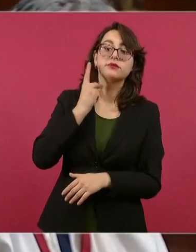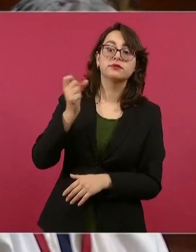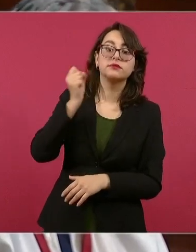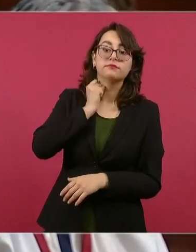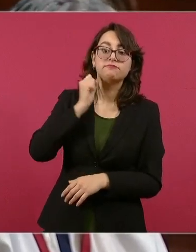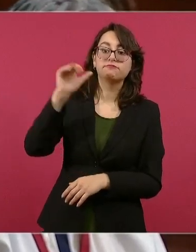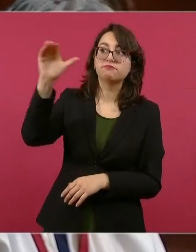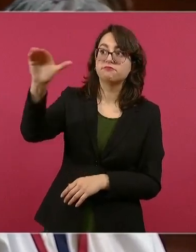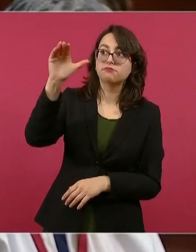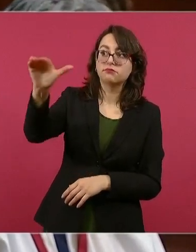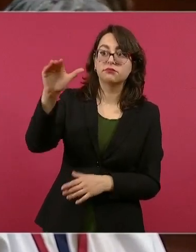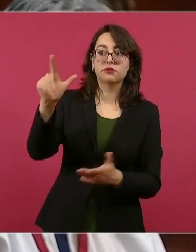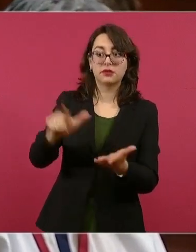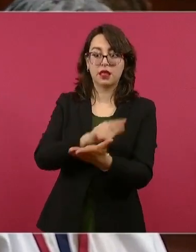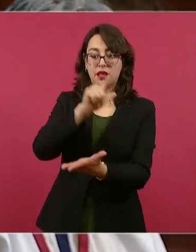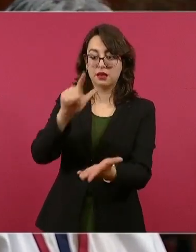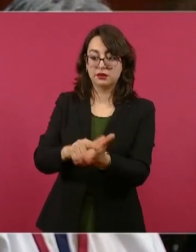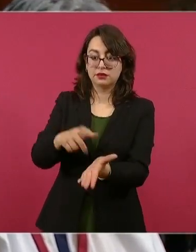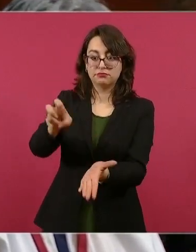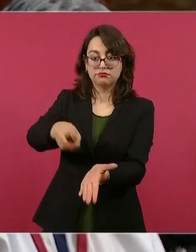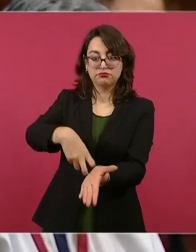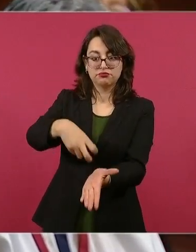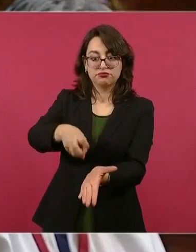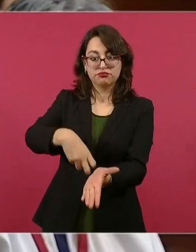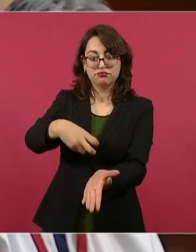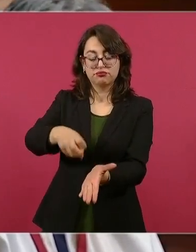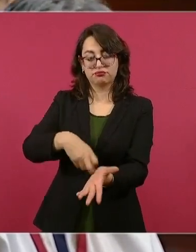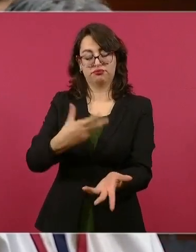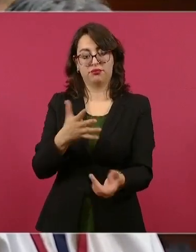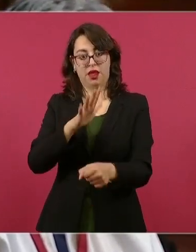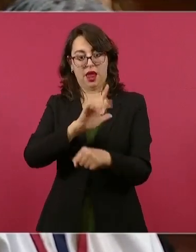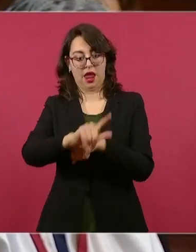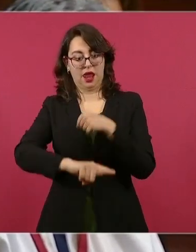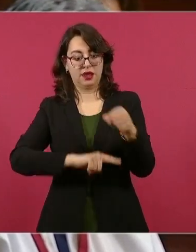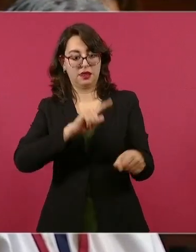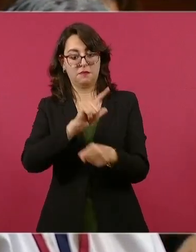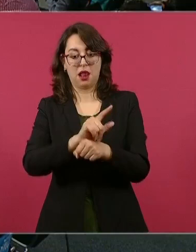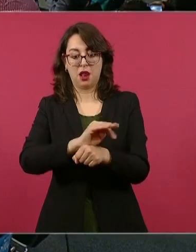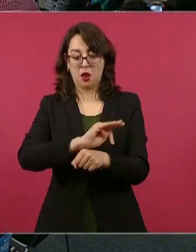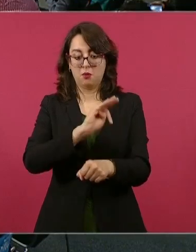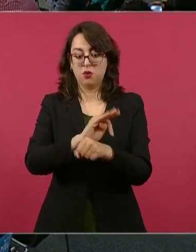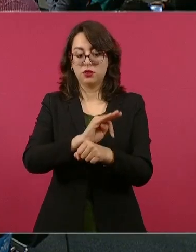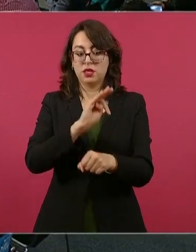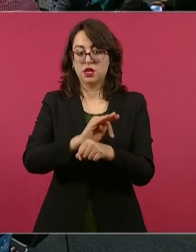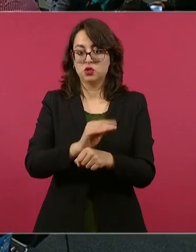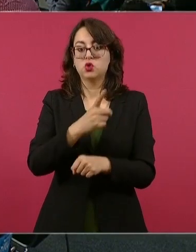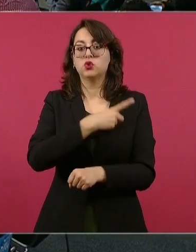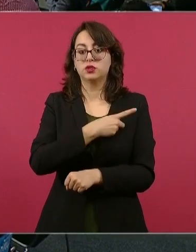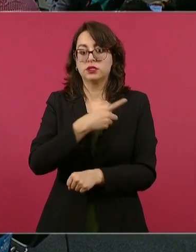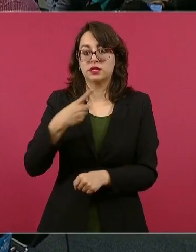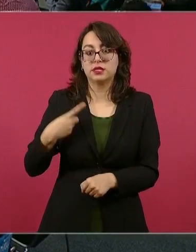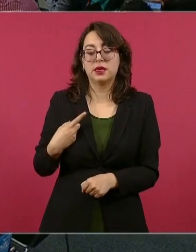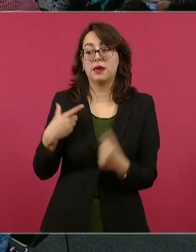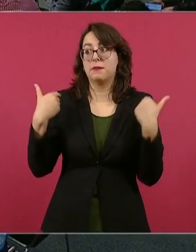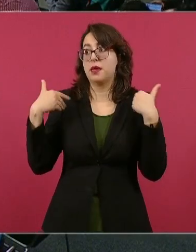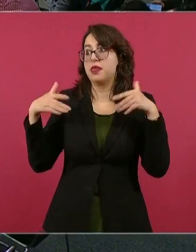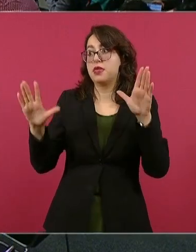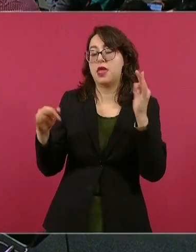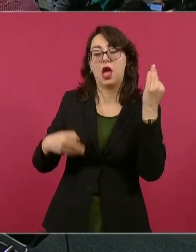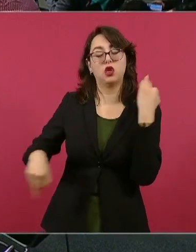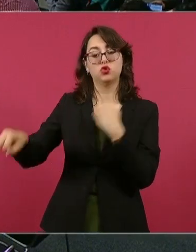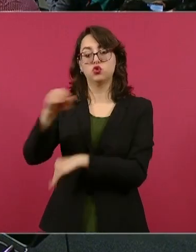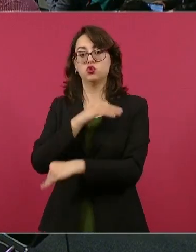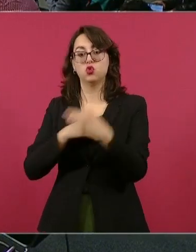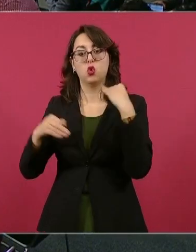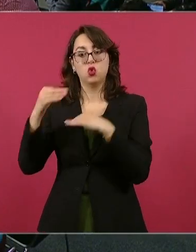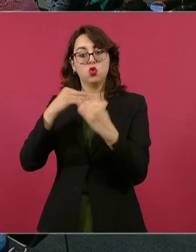supone que no debería de haber obstáculos en la protección animal. Sabemos que hay polémicas en algunos otros temas. No me metería en eso, más